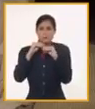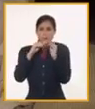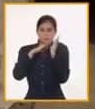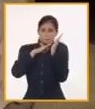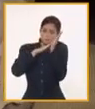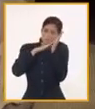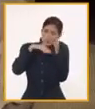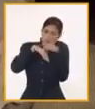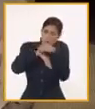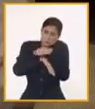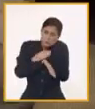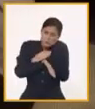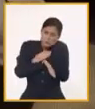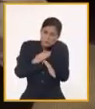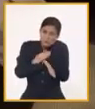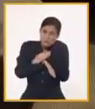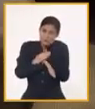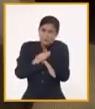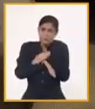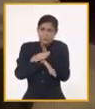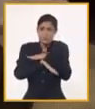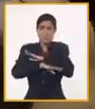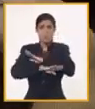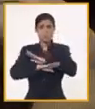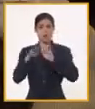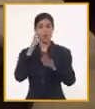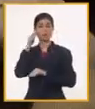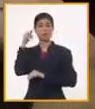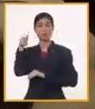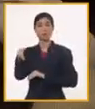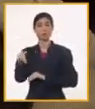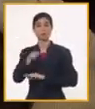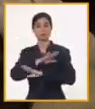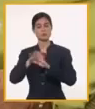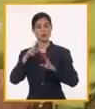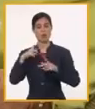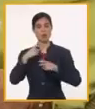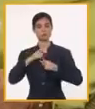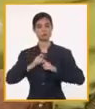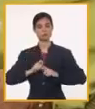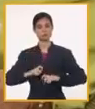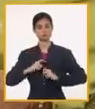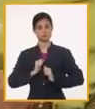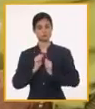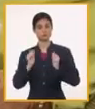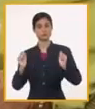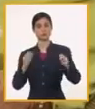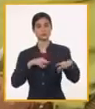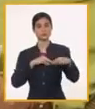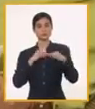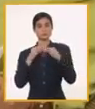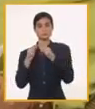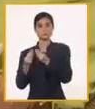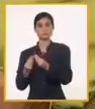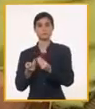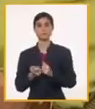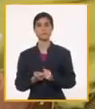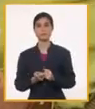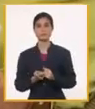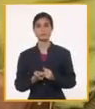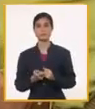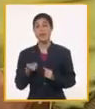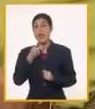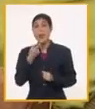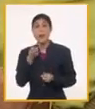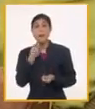con eso pegado ahí hasta que llegué allá. Cuando llegué allá, que esta vez sí me lo... ¿Y cómo cómo llegó hasta...? No, porque había